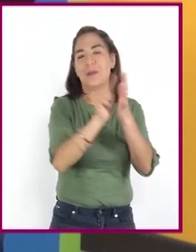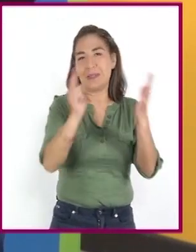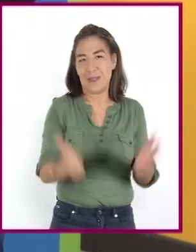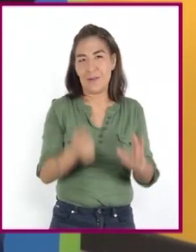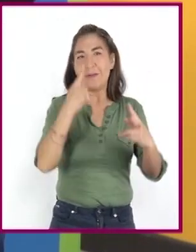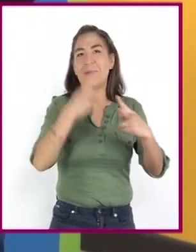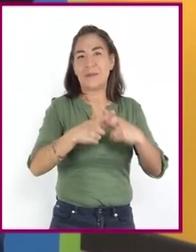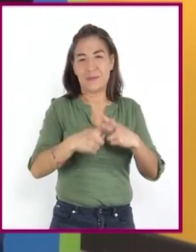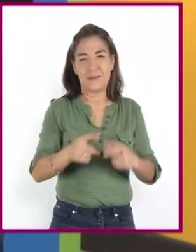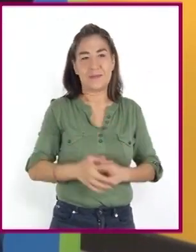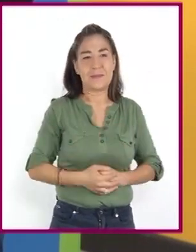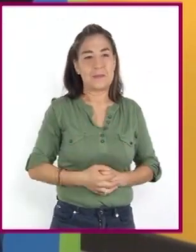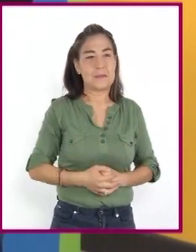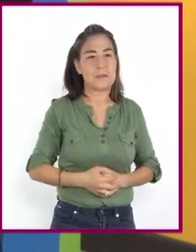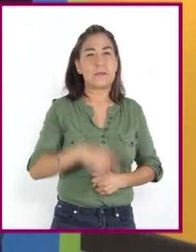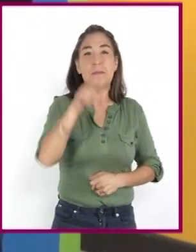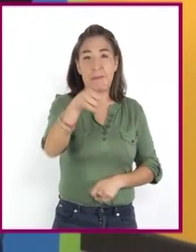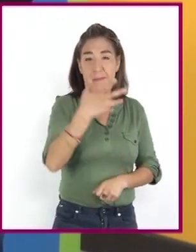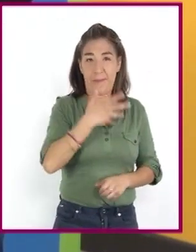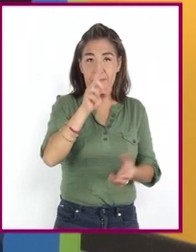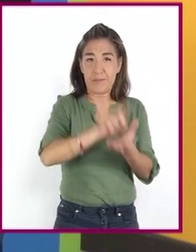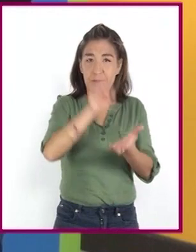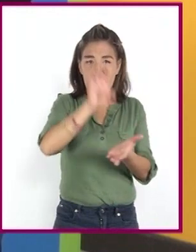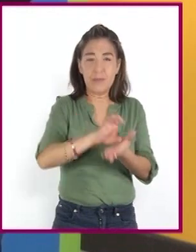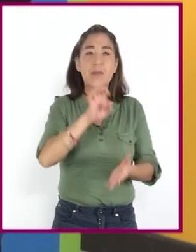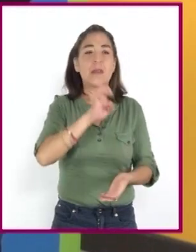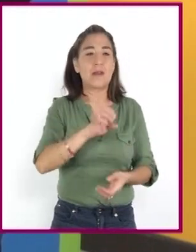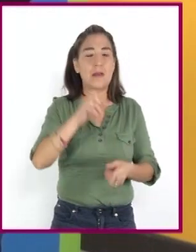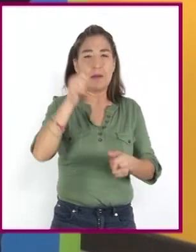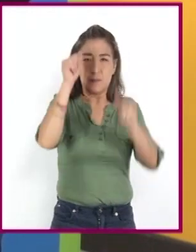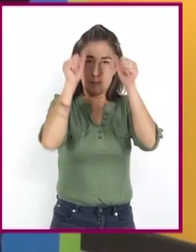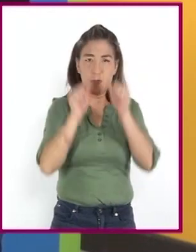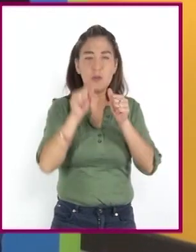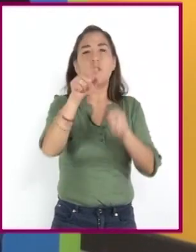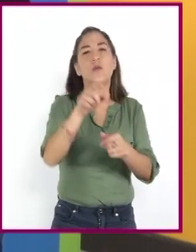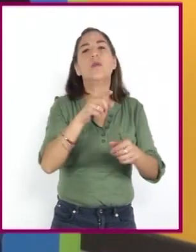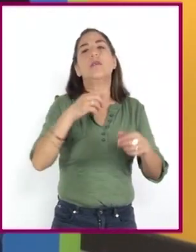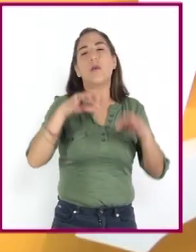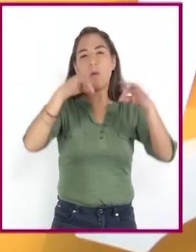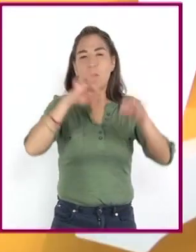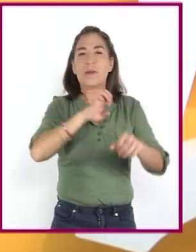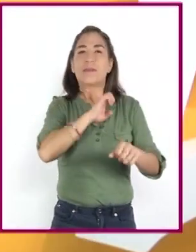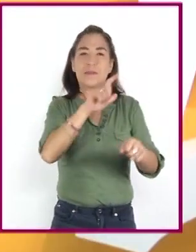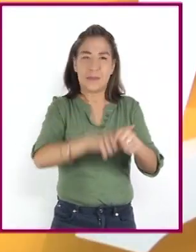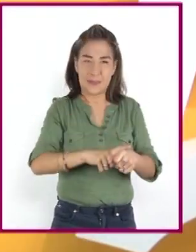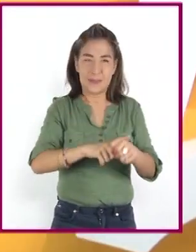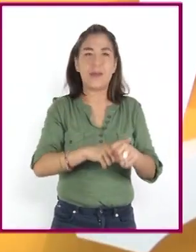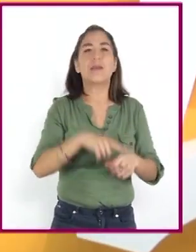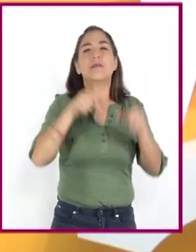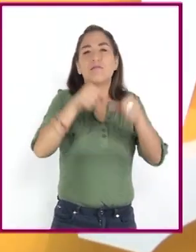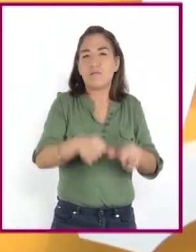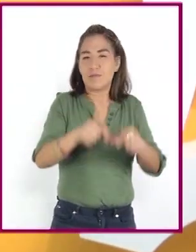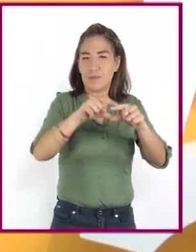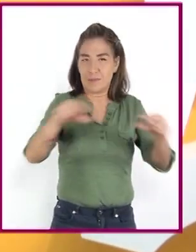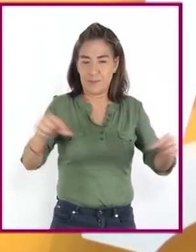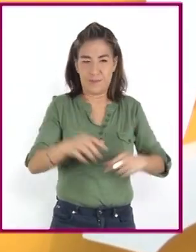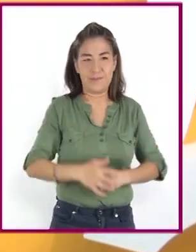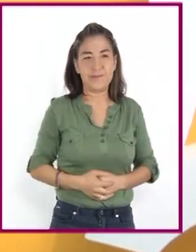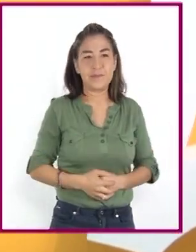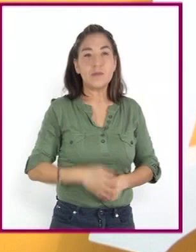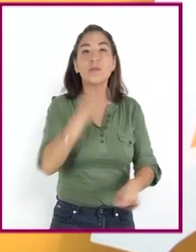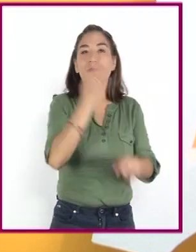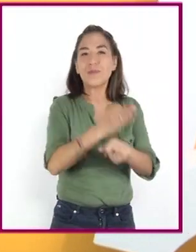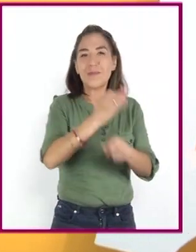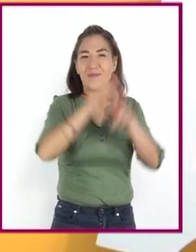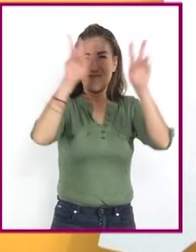de matemáticas. Si tienen discapacidad visual, preparen hojas Ledger, punzón y regleta. Durante el desarrollo del tema, anoten